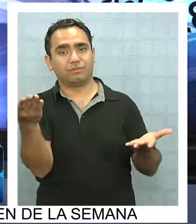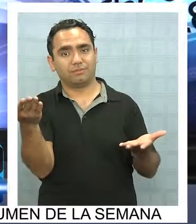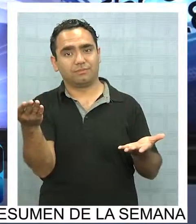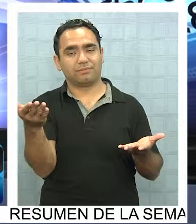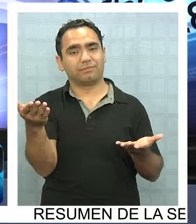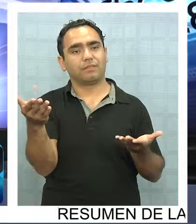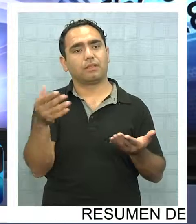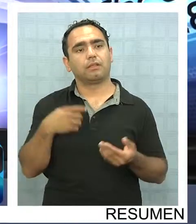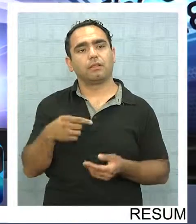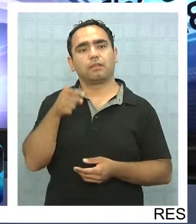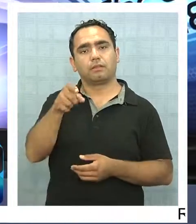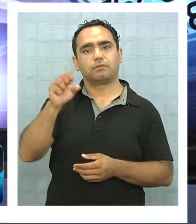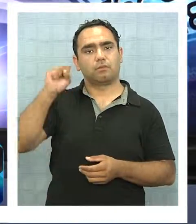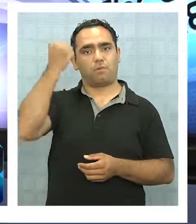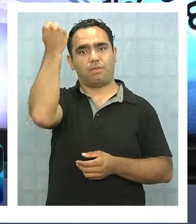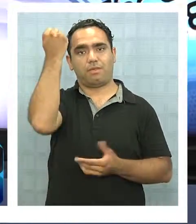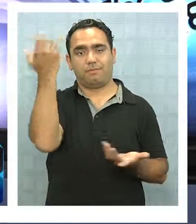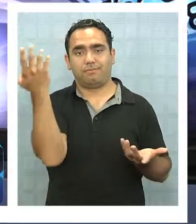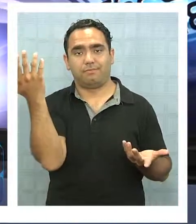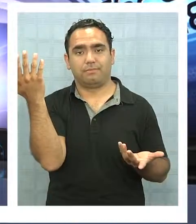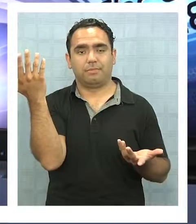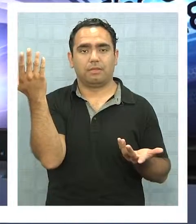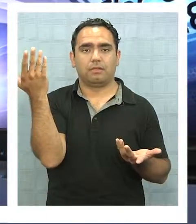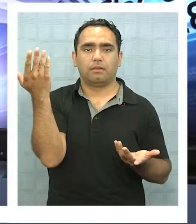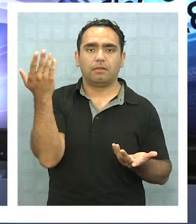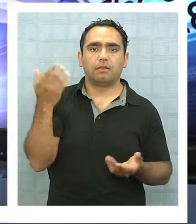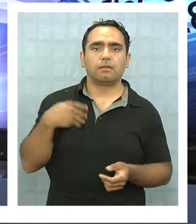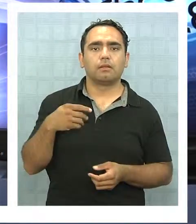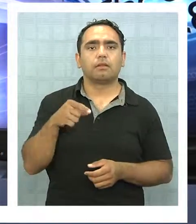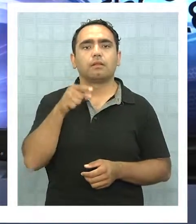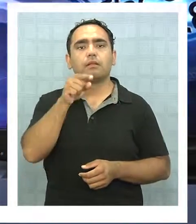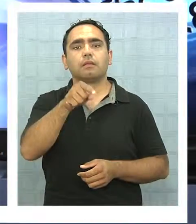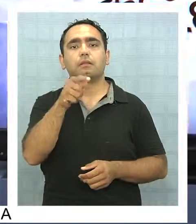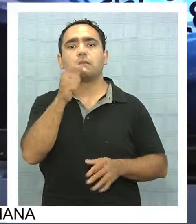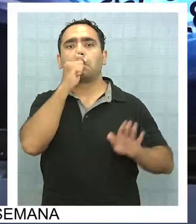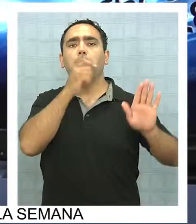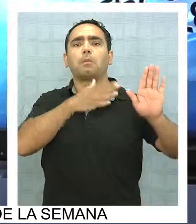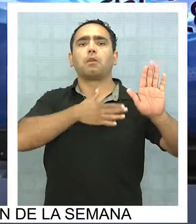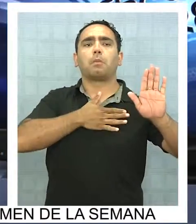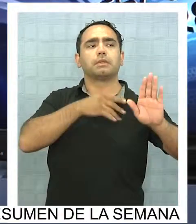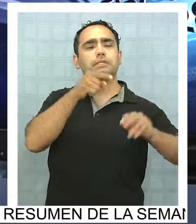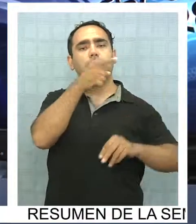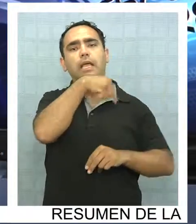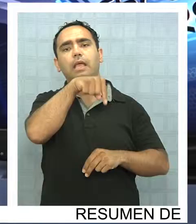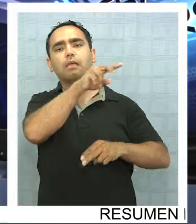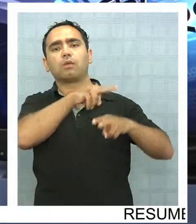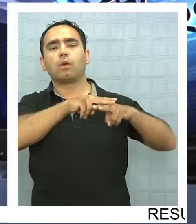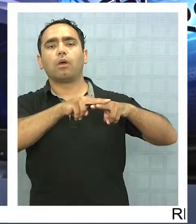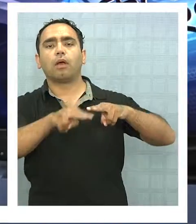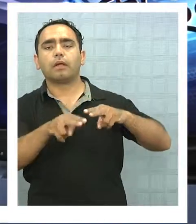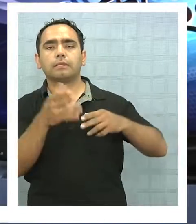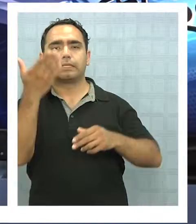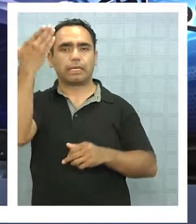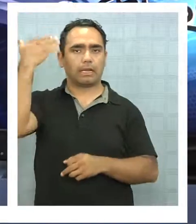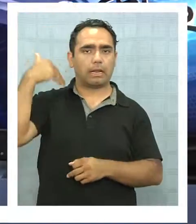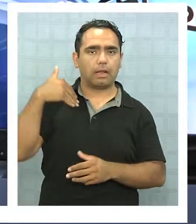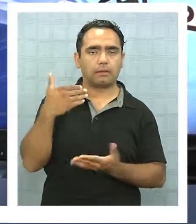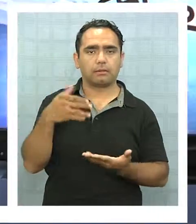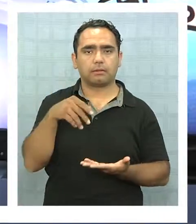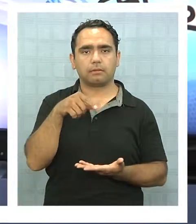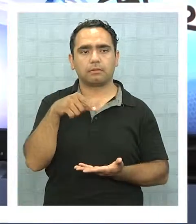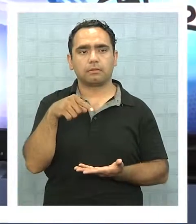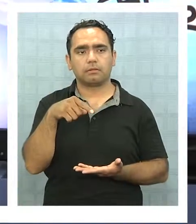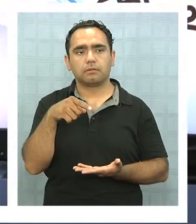de poder de la dictadura. Y bueno, la promesa que ellos hicieron, en realidad,